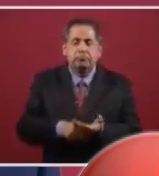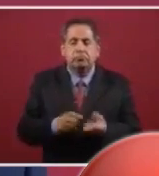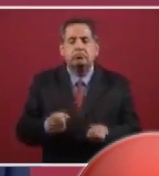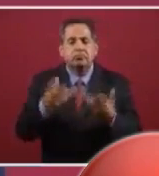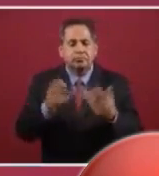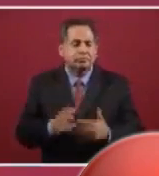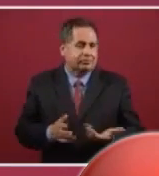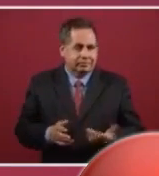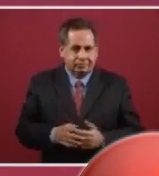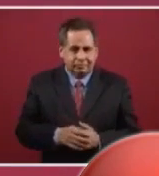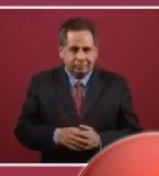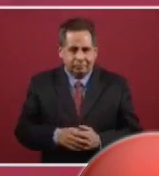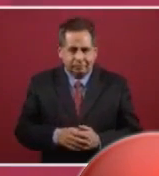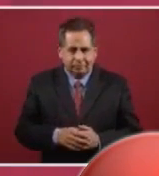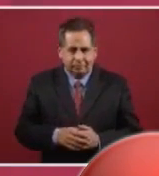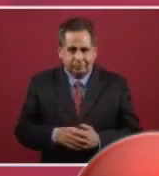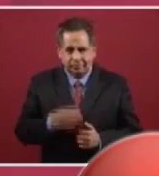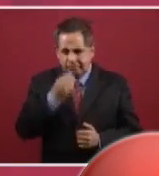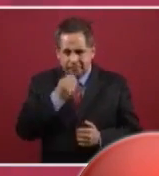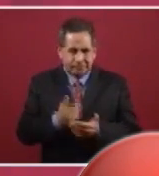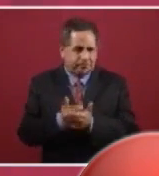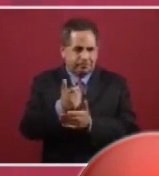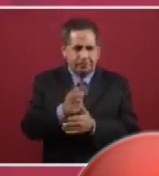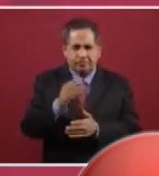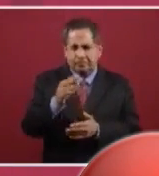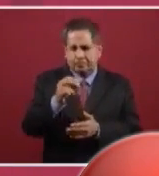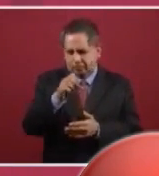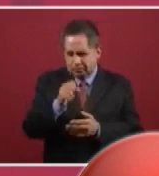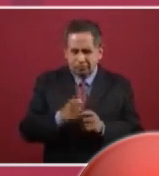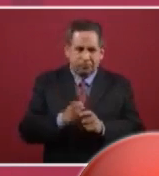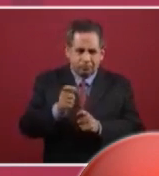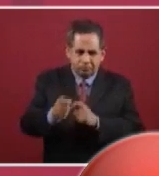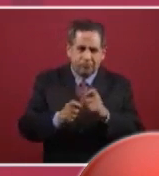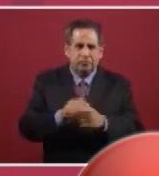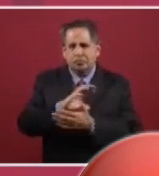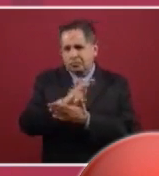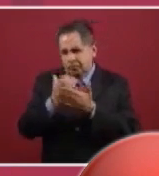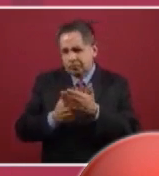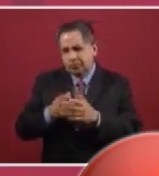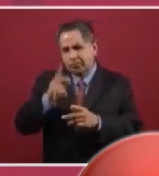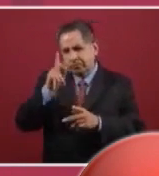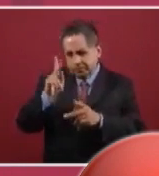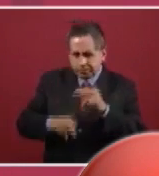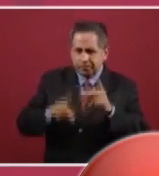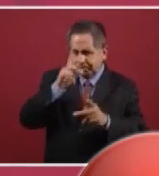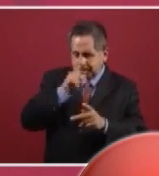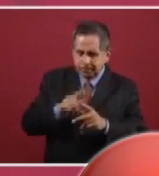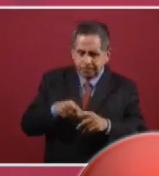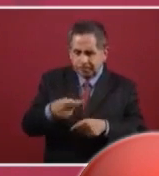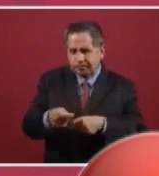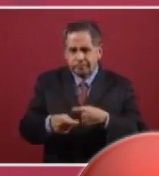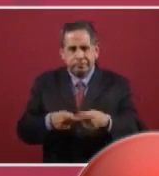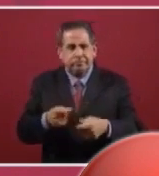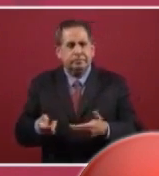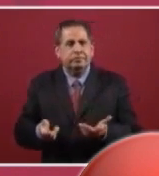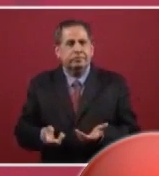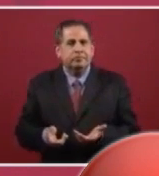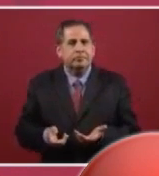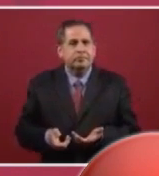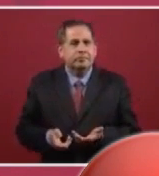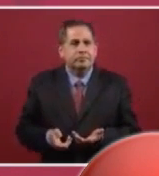Aún pagando los bonos, los contratos que se tenían,